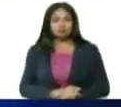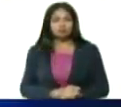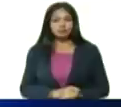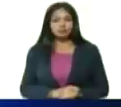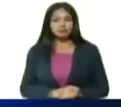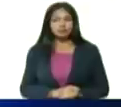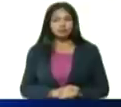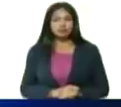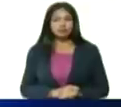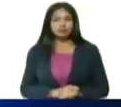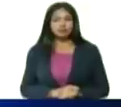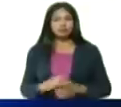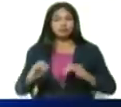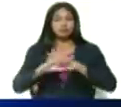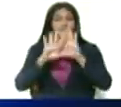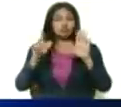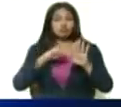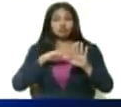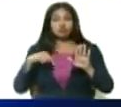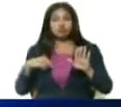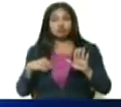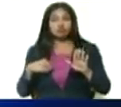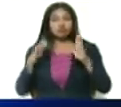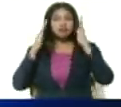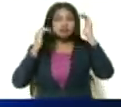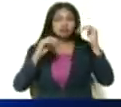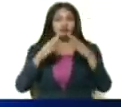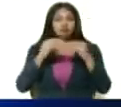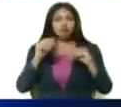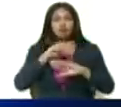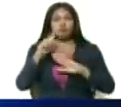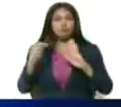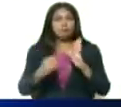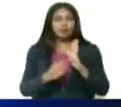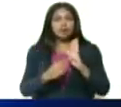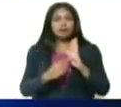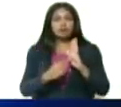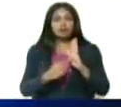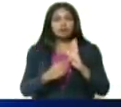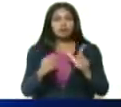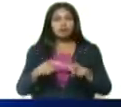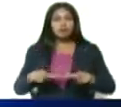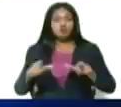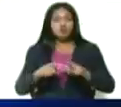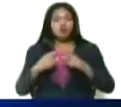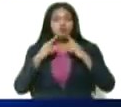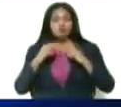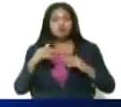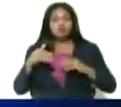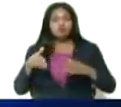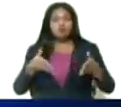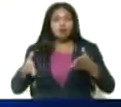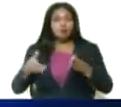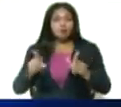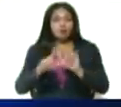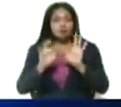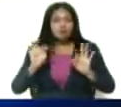por supuesto, hemos estado atentos a todo el paso por las trochas, por los caminos